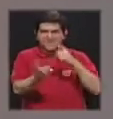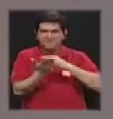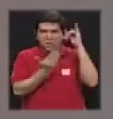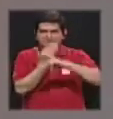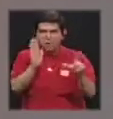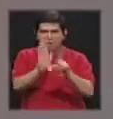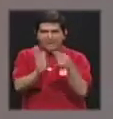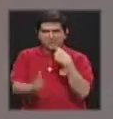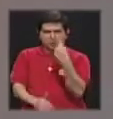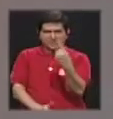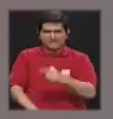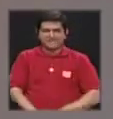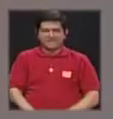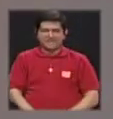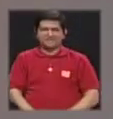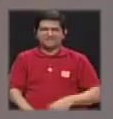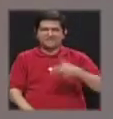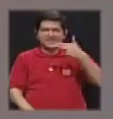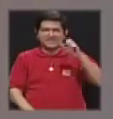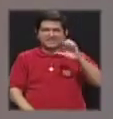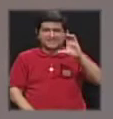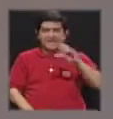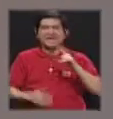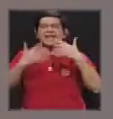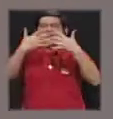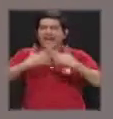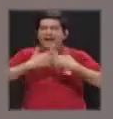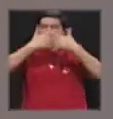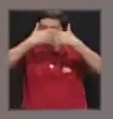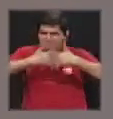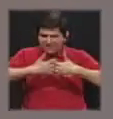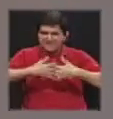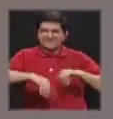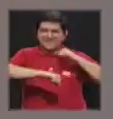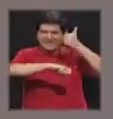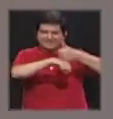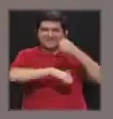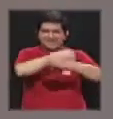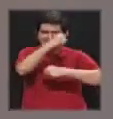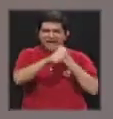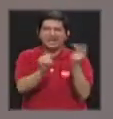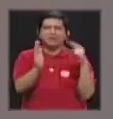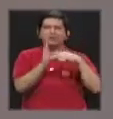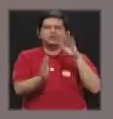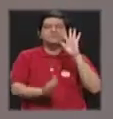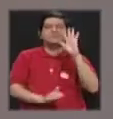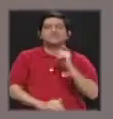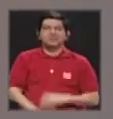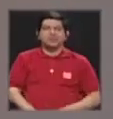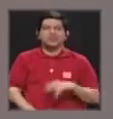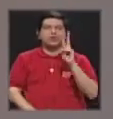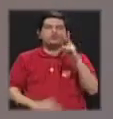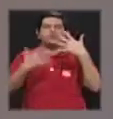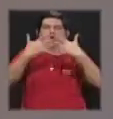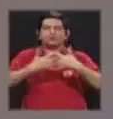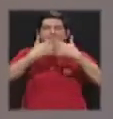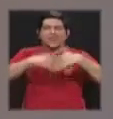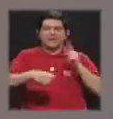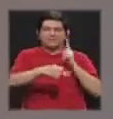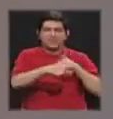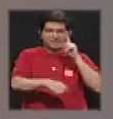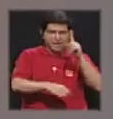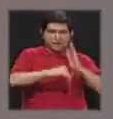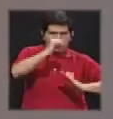ley se señala que CHEC es una empresa que se formó en el año 2005 por dos empresas chinas, una